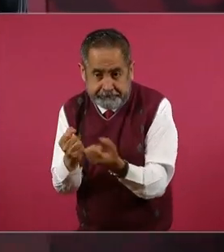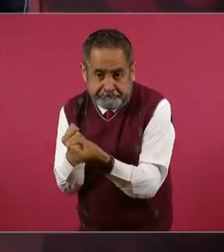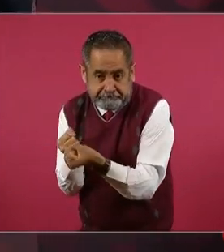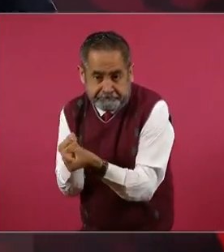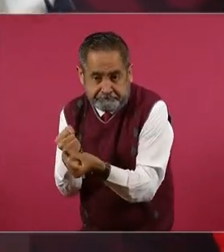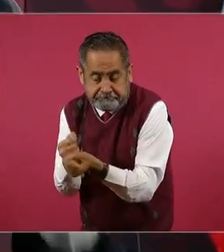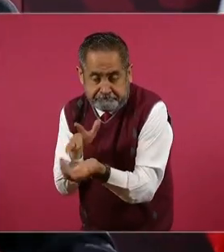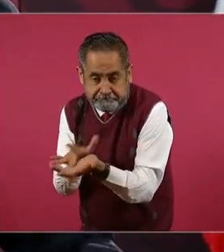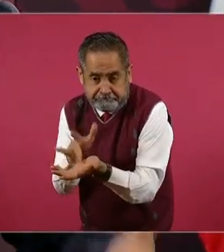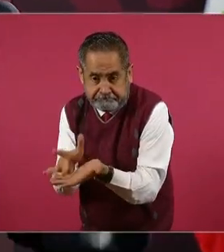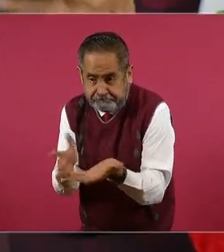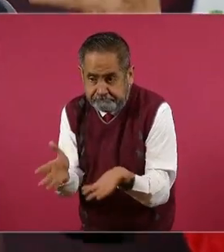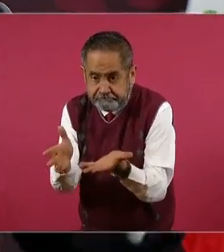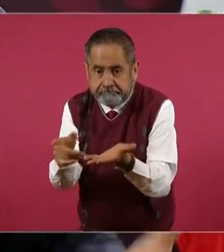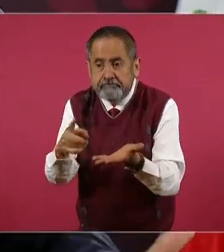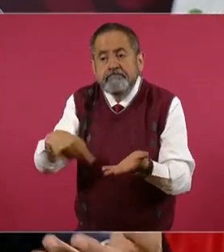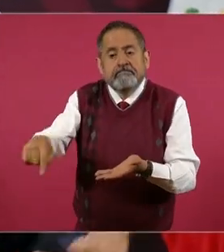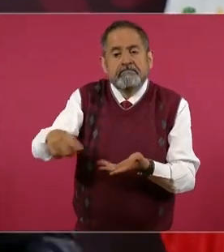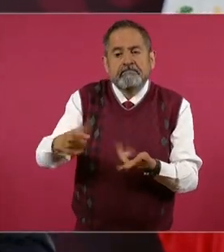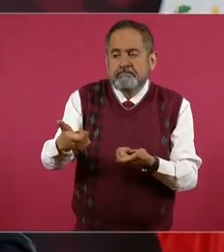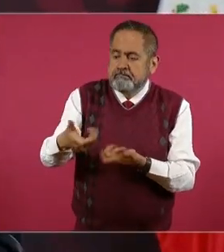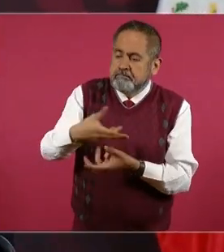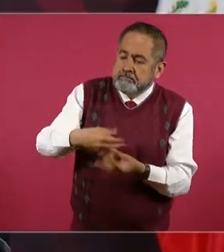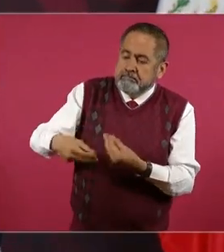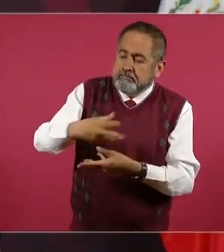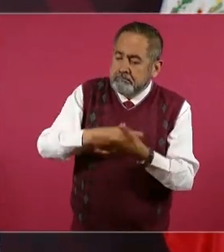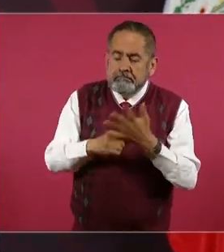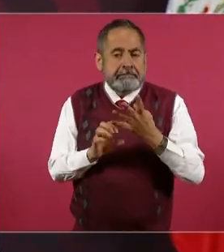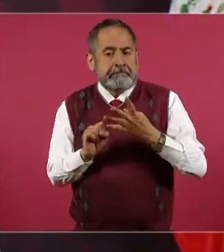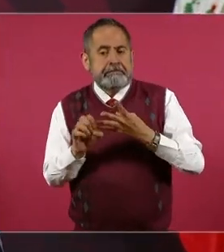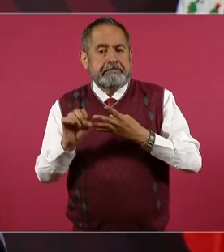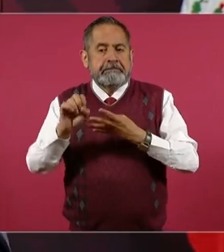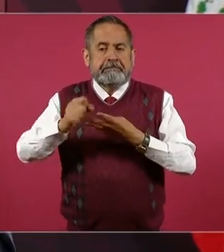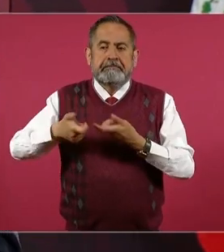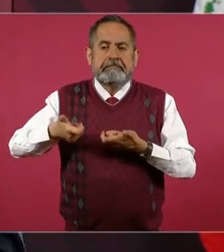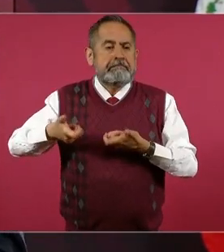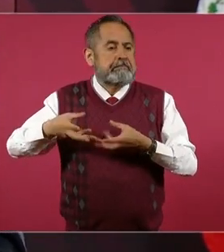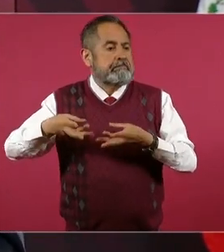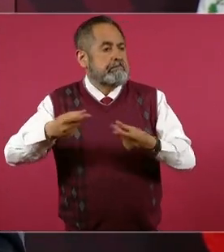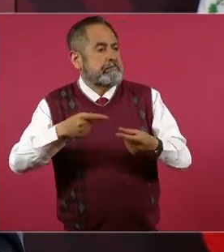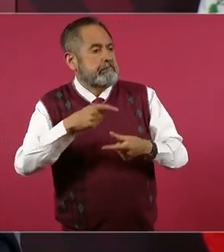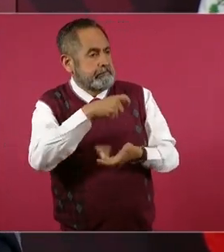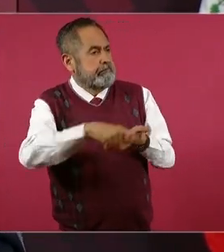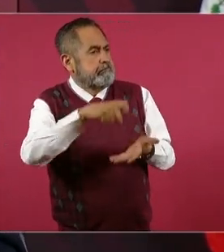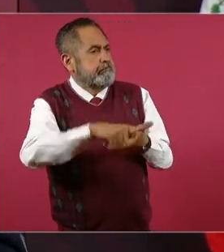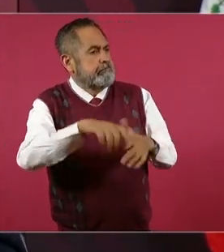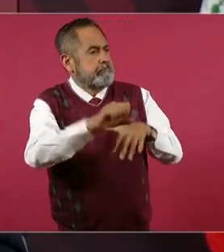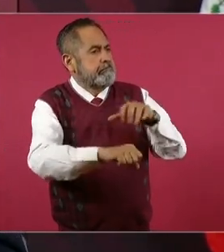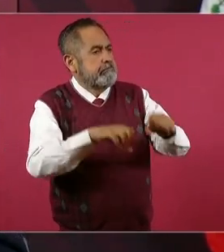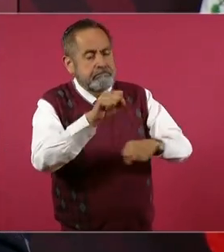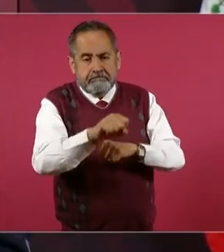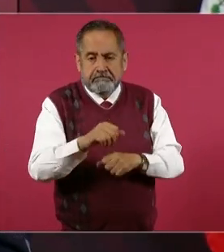para que la gente tenga ingresos, pueda consumir,